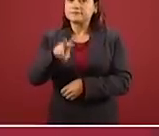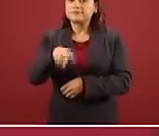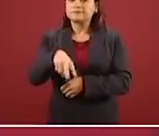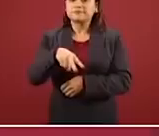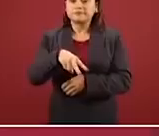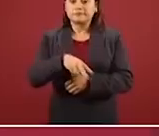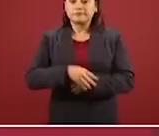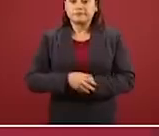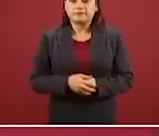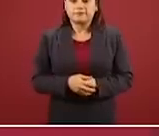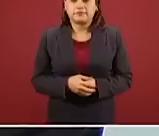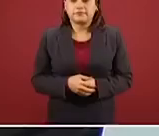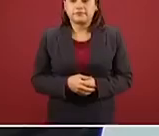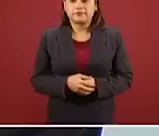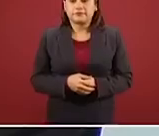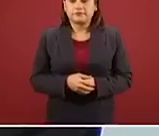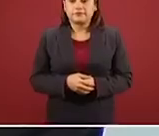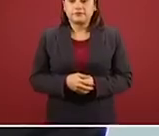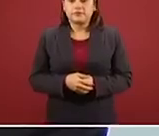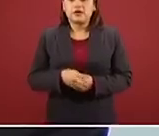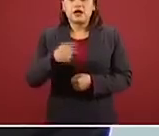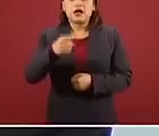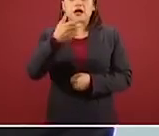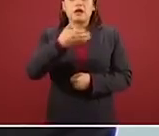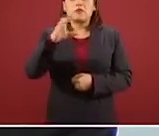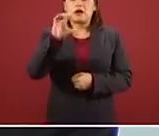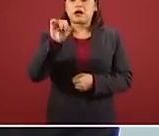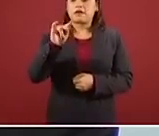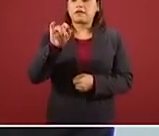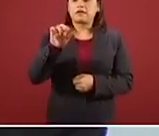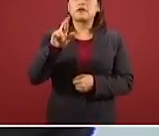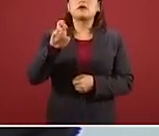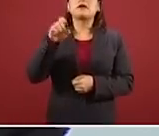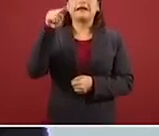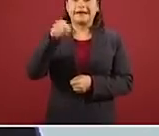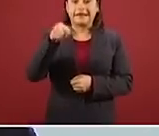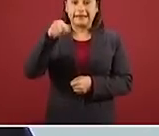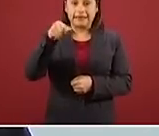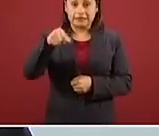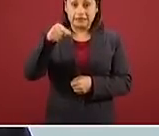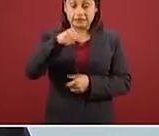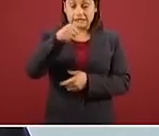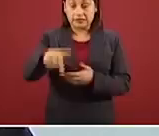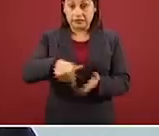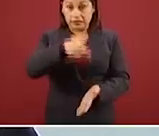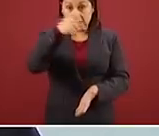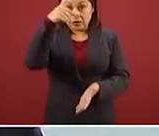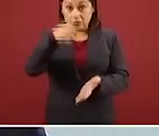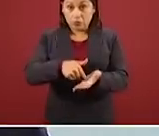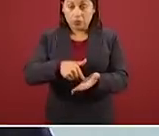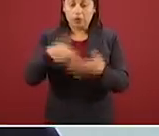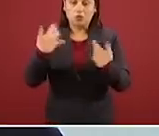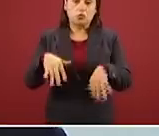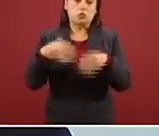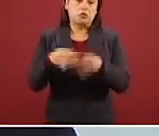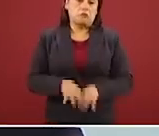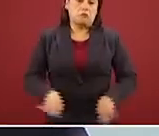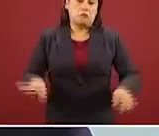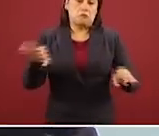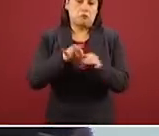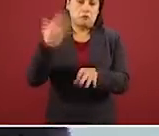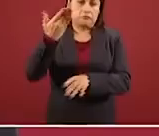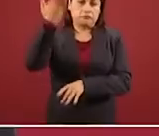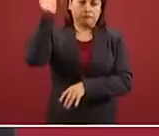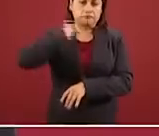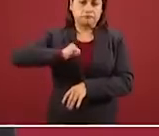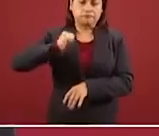Cantarell, que llegó a ser uno de los campos más importantes del mundo, con